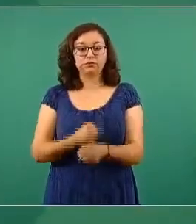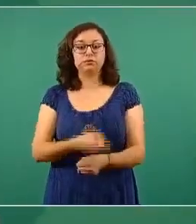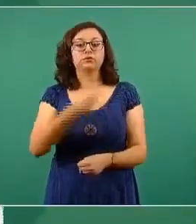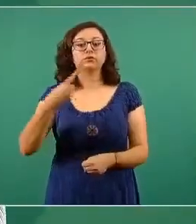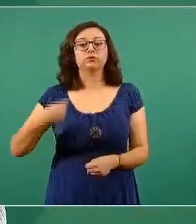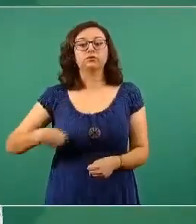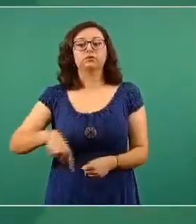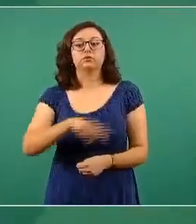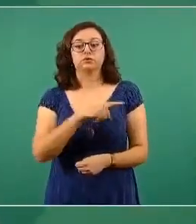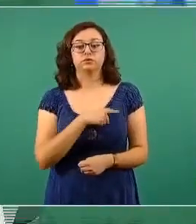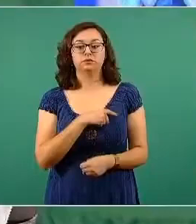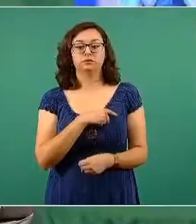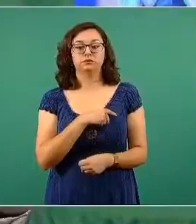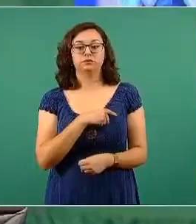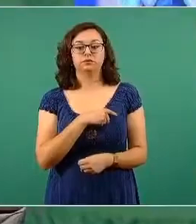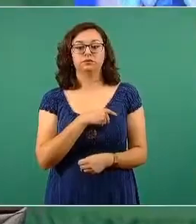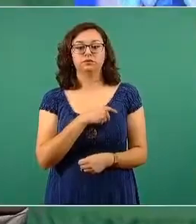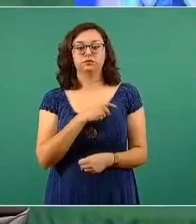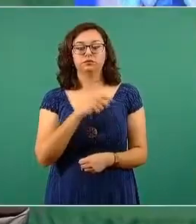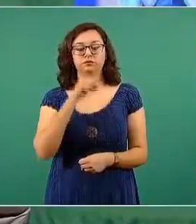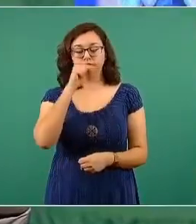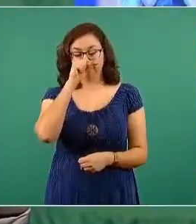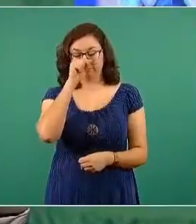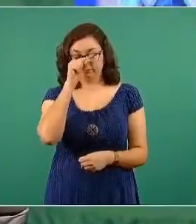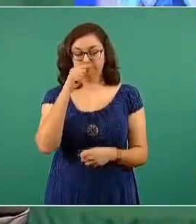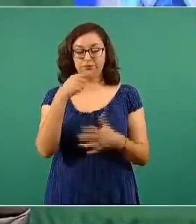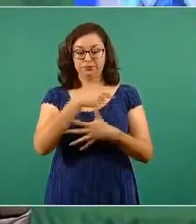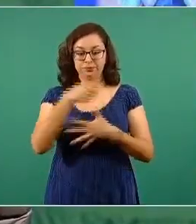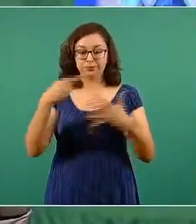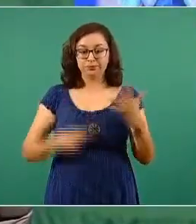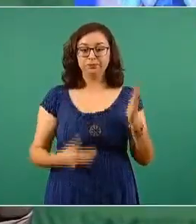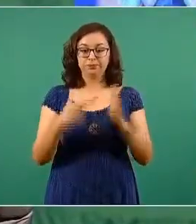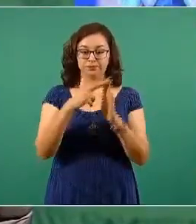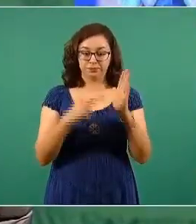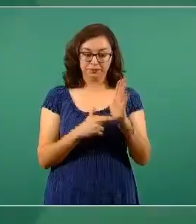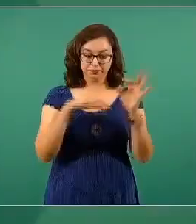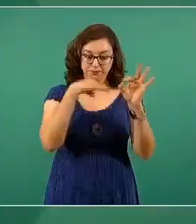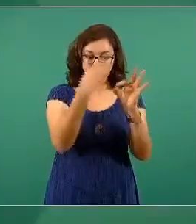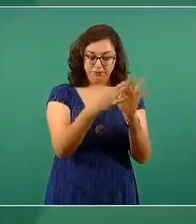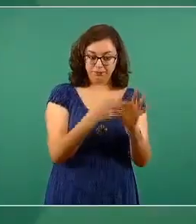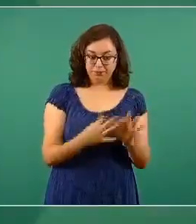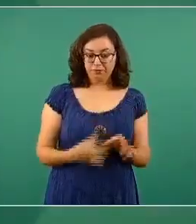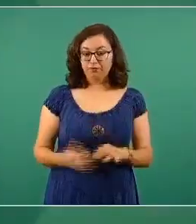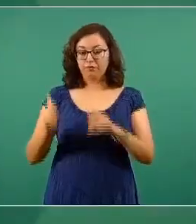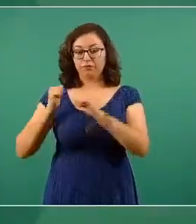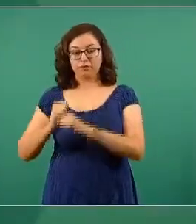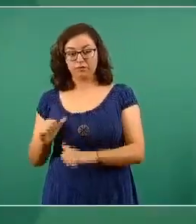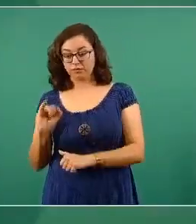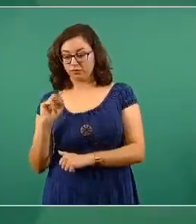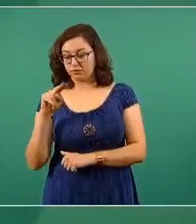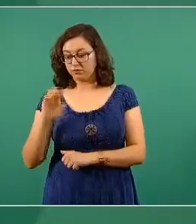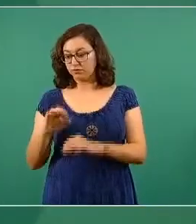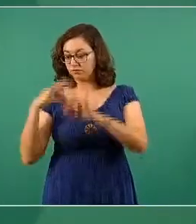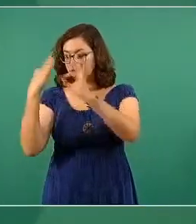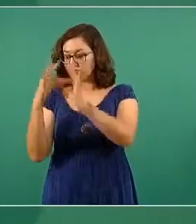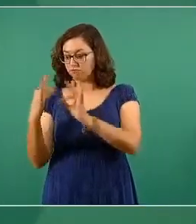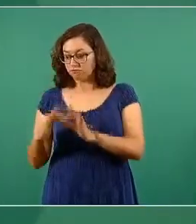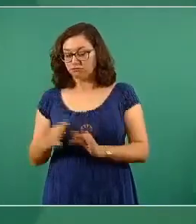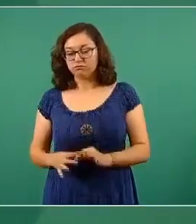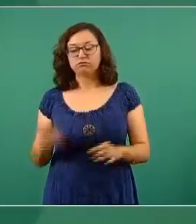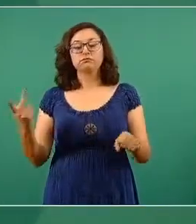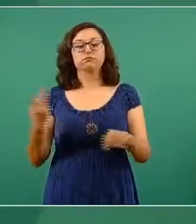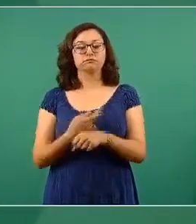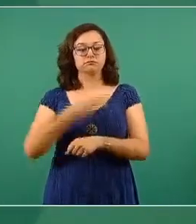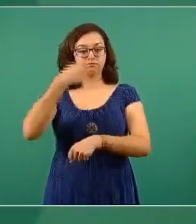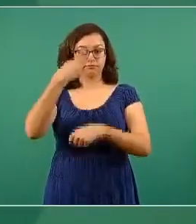implementamos y las implementa la autoridad electoral, pues entonces obviamente el riesgo quedará controlado, reducido y